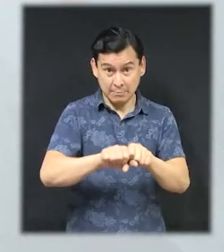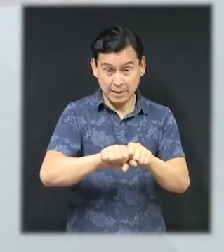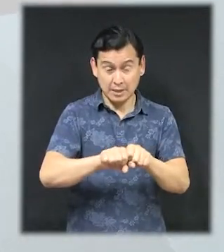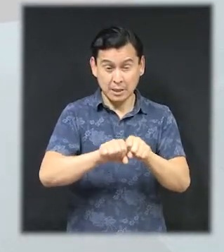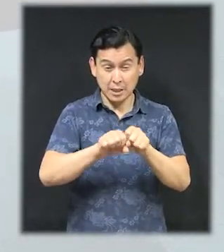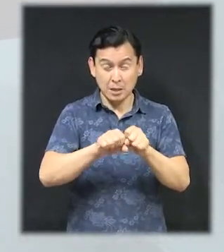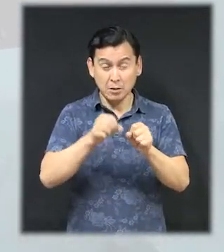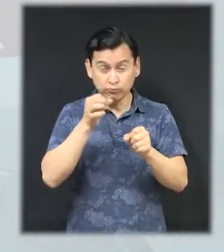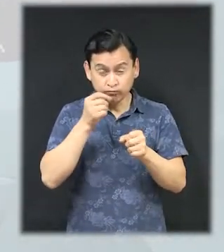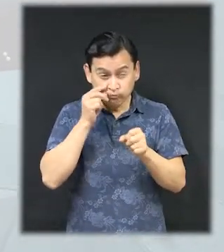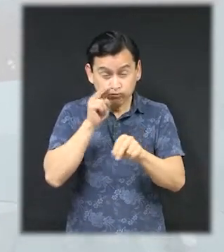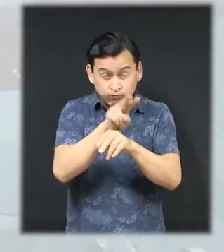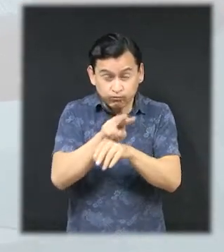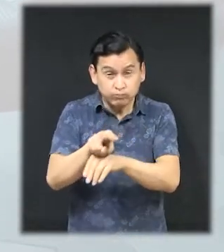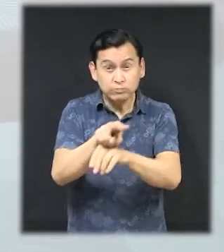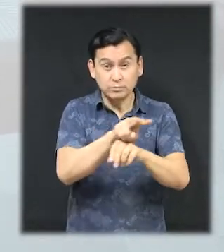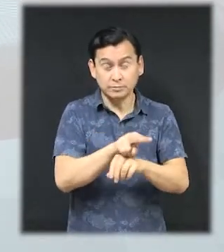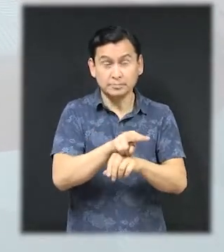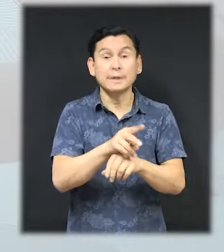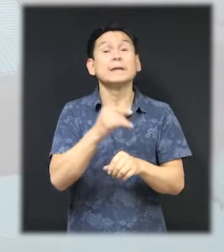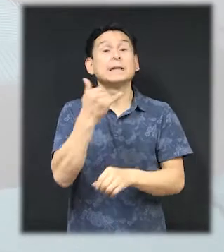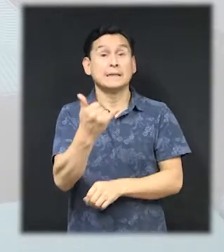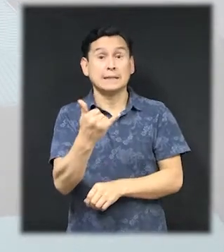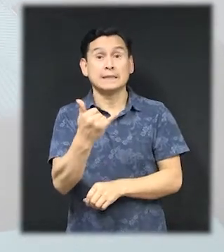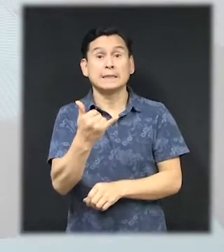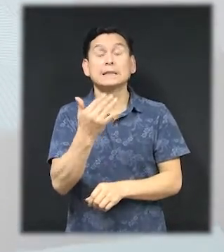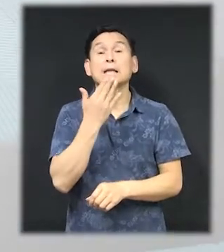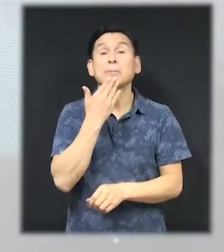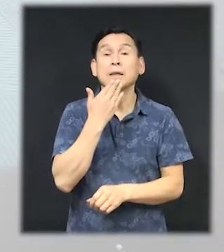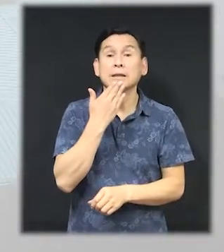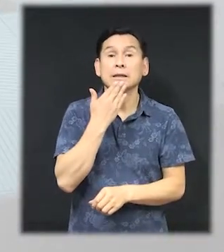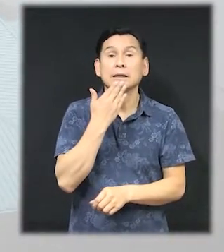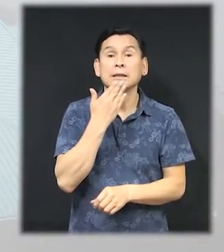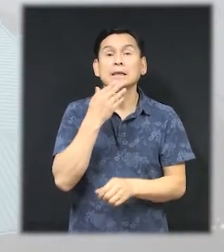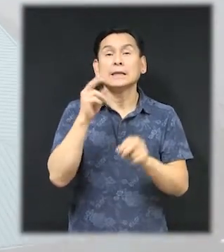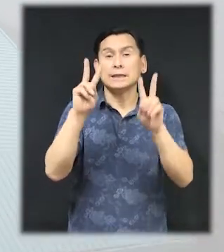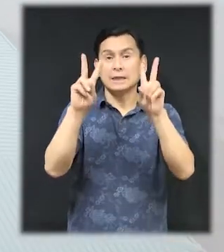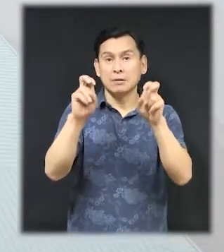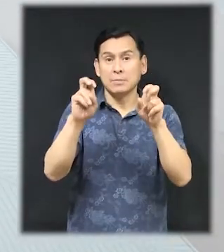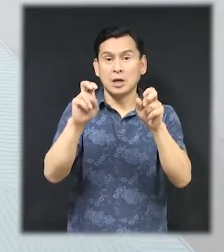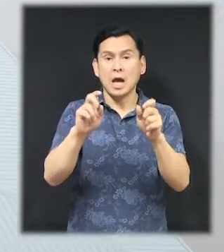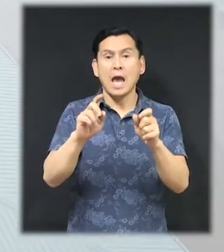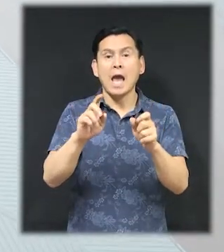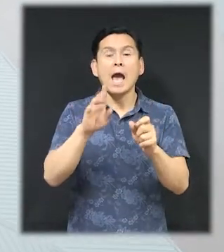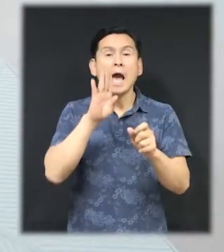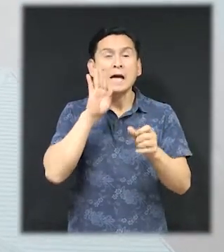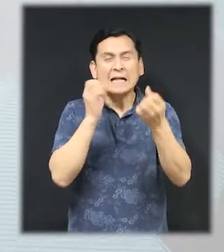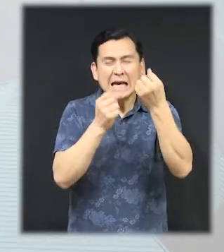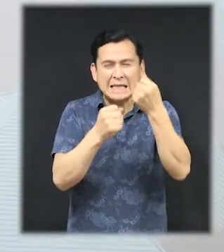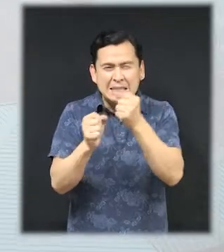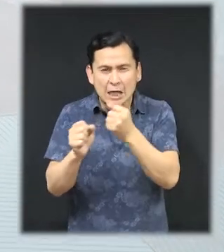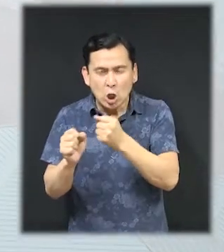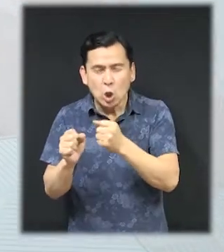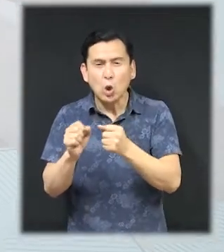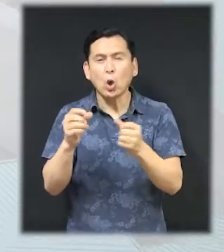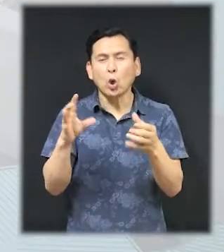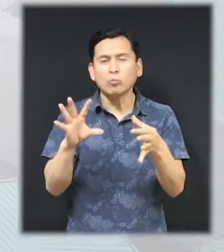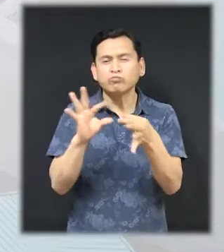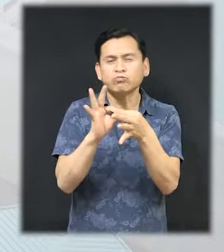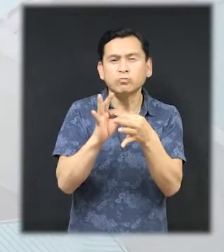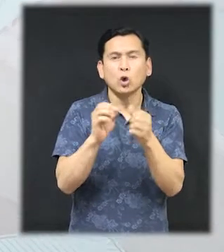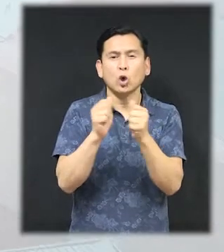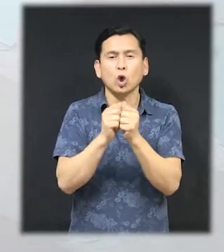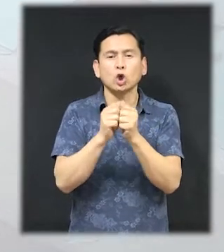tiene el establecimiento y desde la correspondiente aseo que se tiene que hacer junto con la camilla